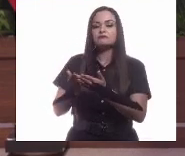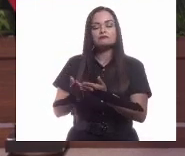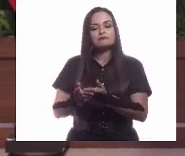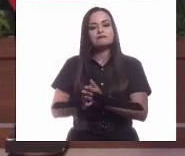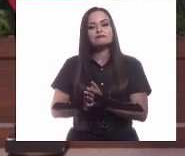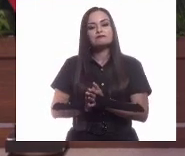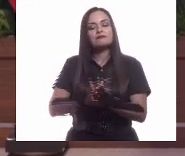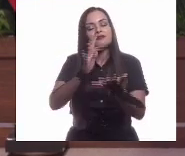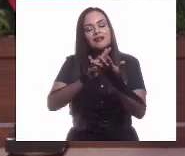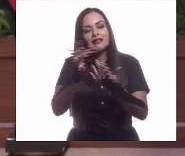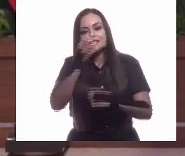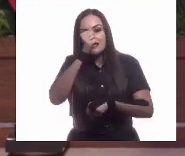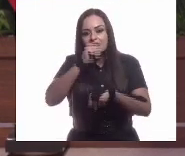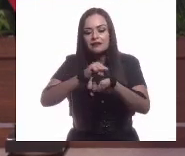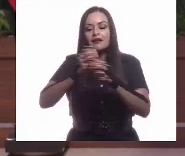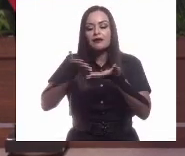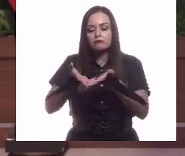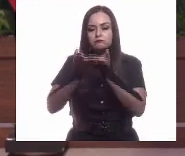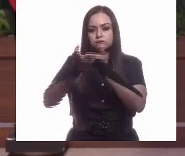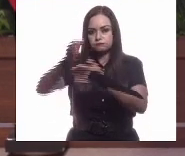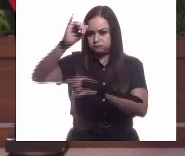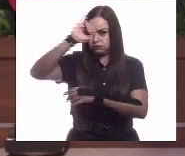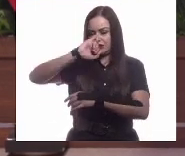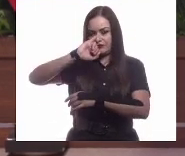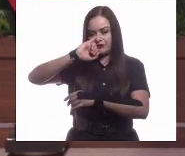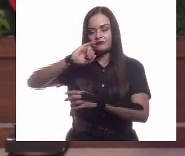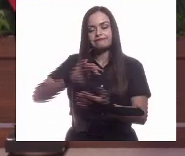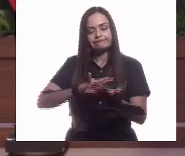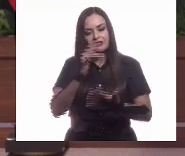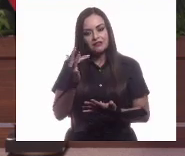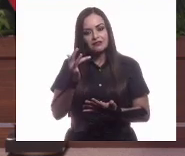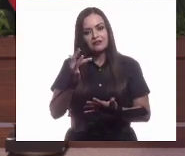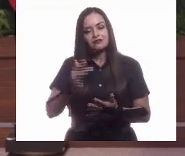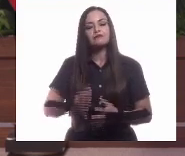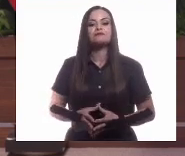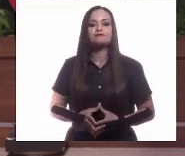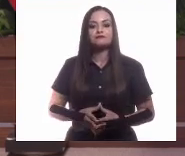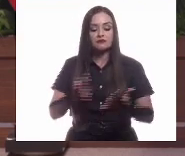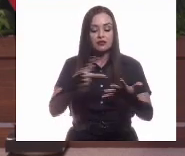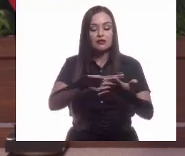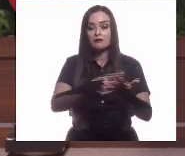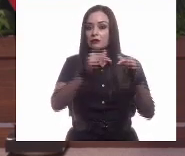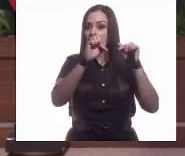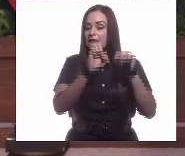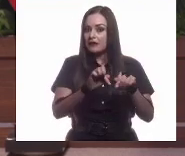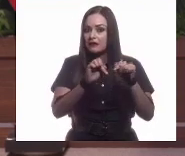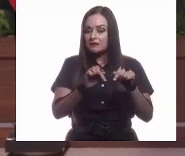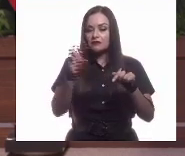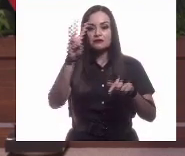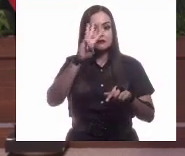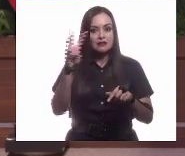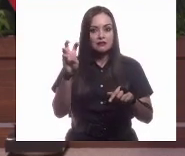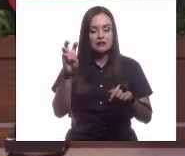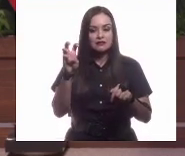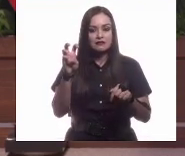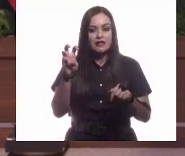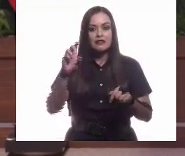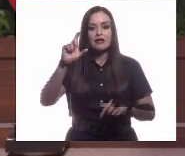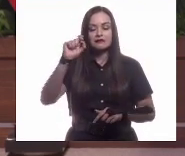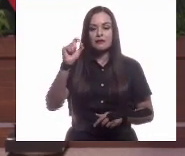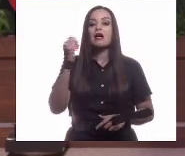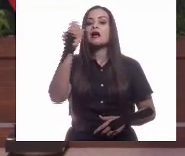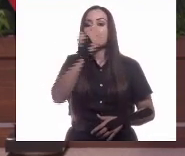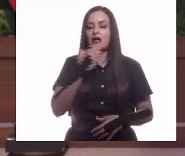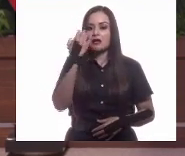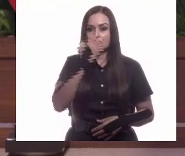la Secretaría de Marina. Y adicionalmente, en este programa hemos abanderado 330 escuelas,